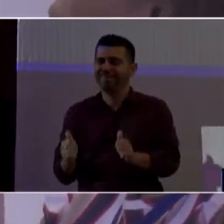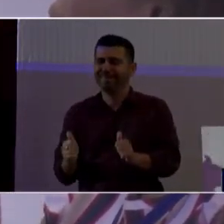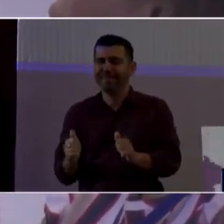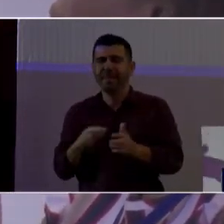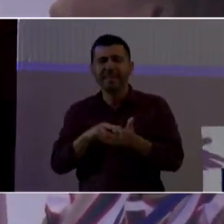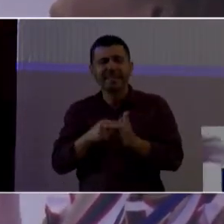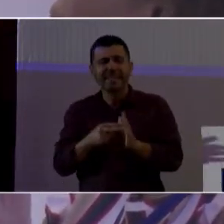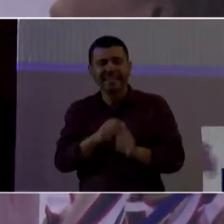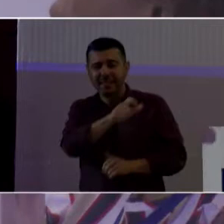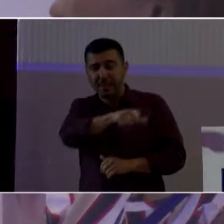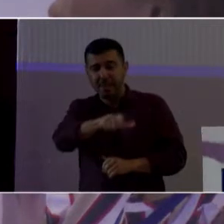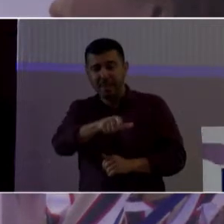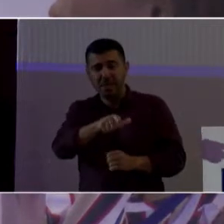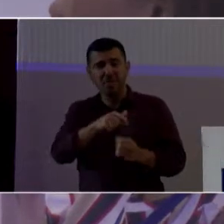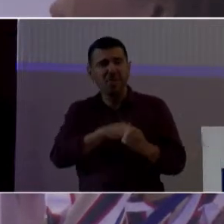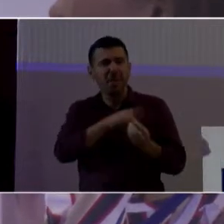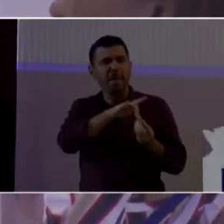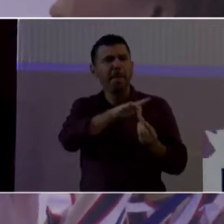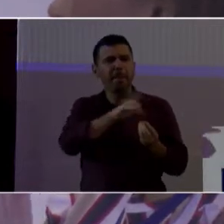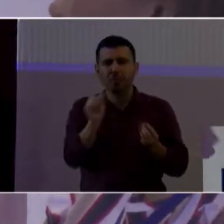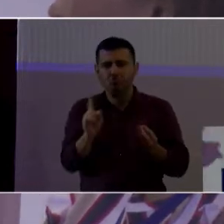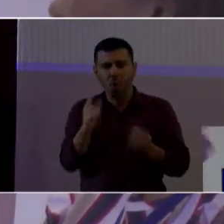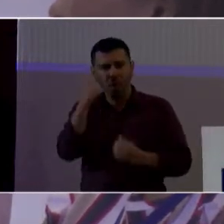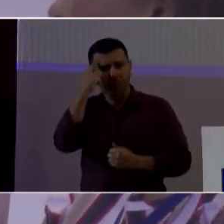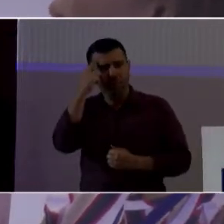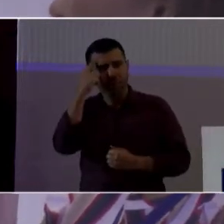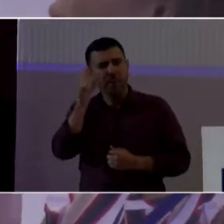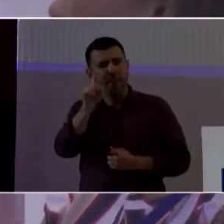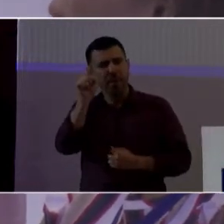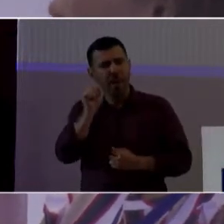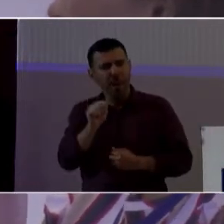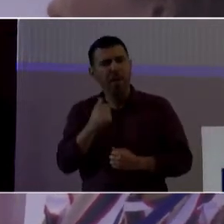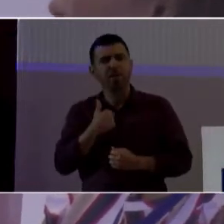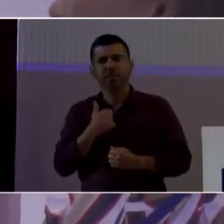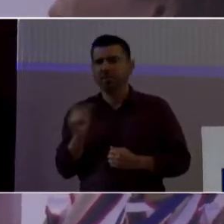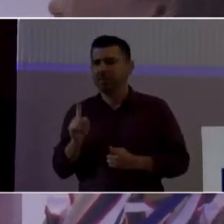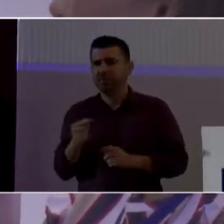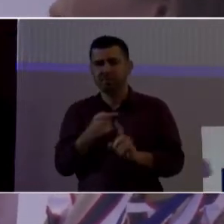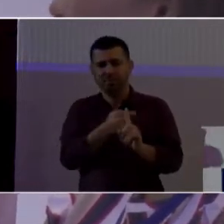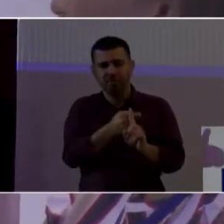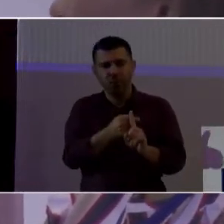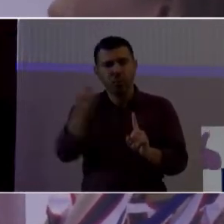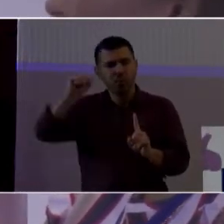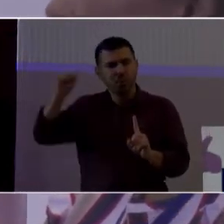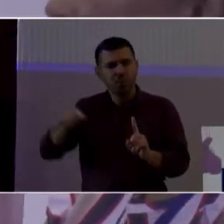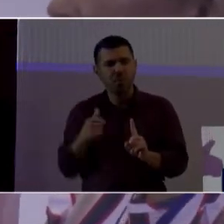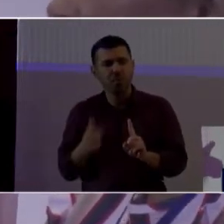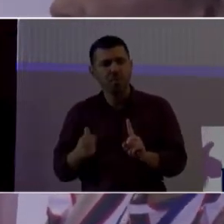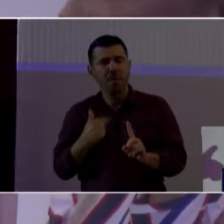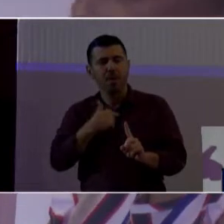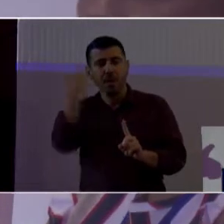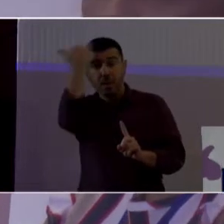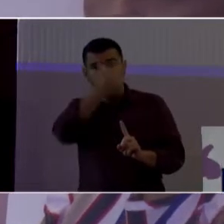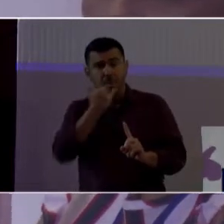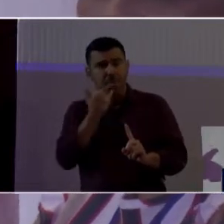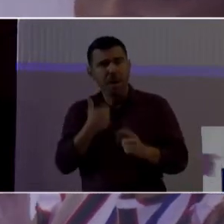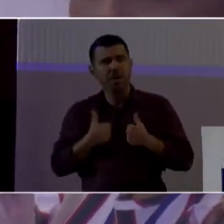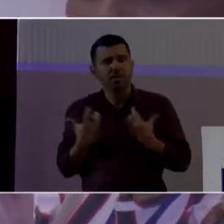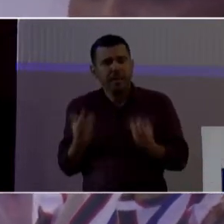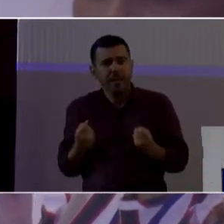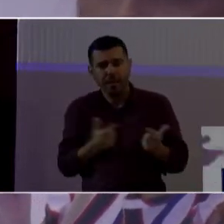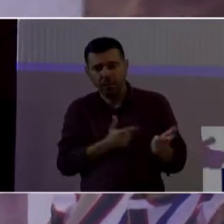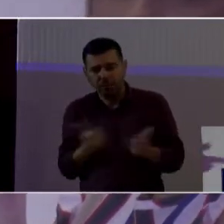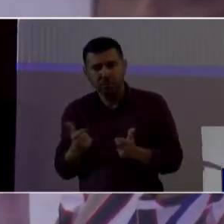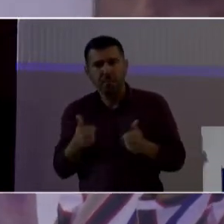una segunda oportunidad, pero tal vez no una tercera, y van a hacer un gran esfuerzo por cumplir, por quedar bien, por hacer muy bien su